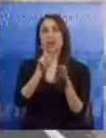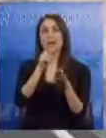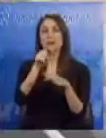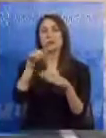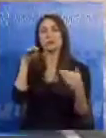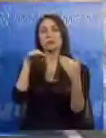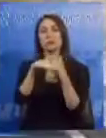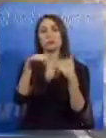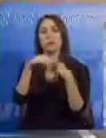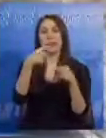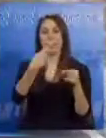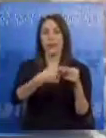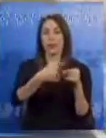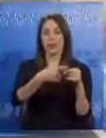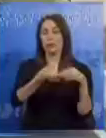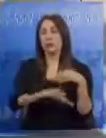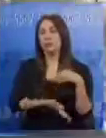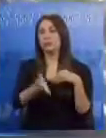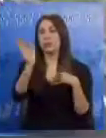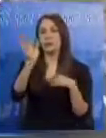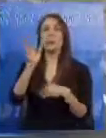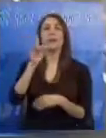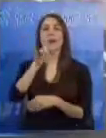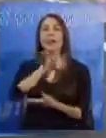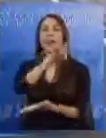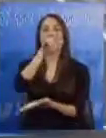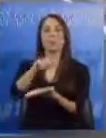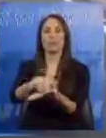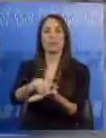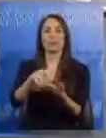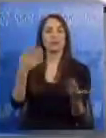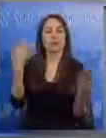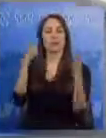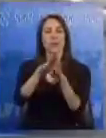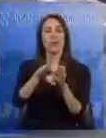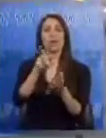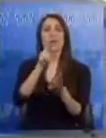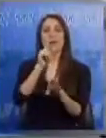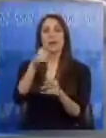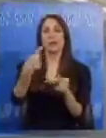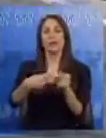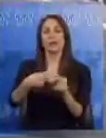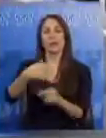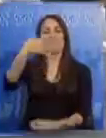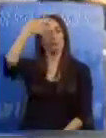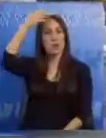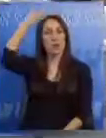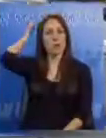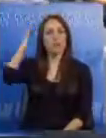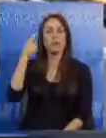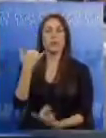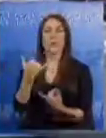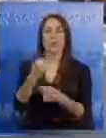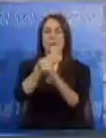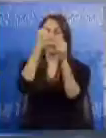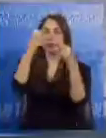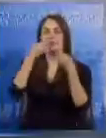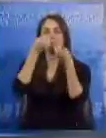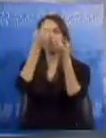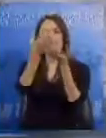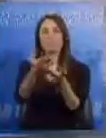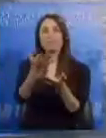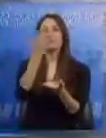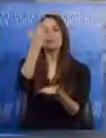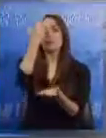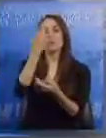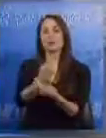que conectan a Quito con el aeropuerto de Tababela. El anuncio lo hizo el alcalde de Quito, Mauricio Rodas, de esta mañana. La medida es tomada